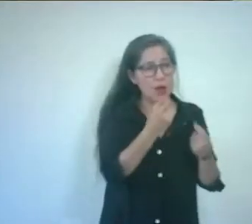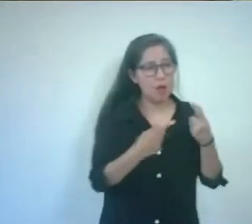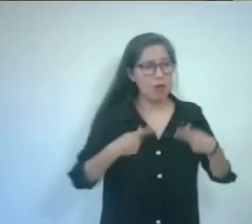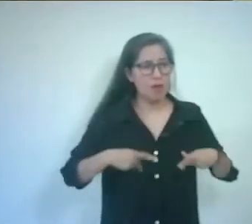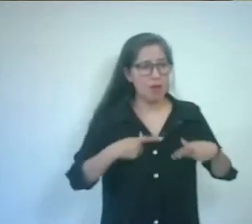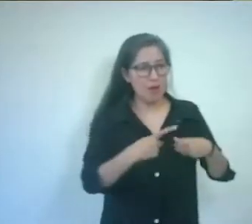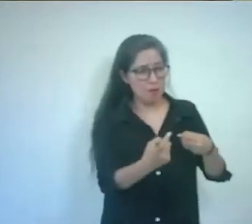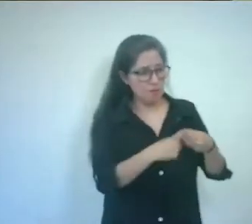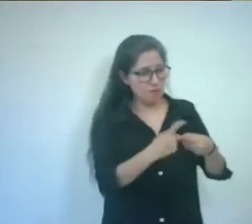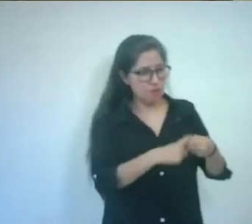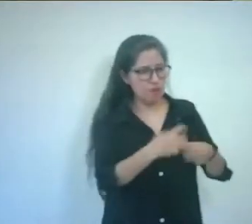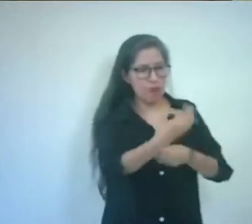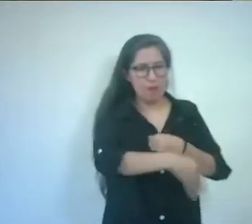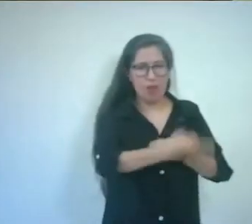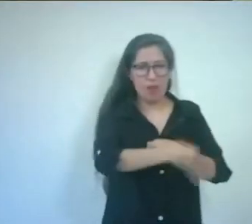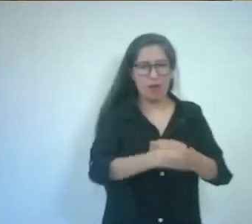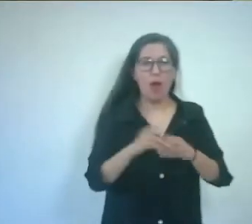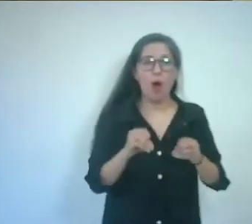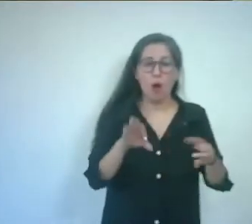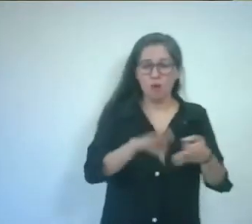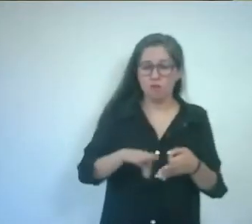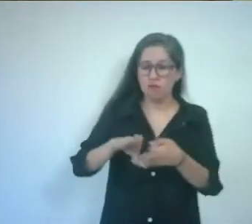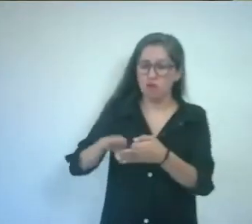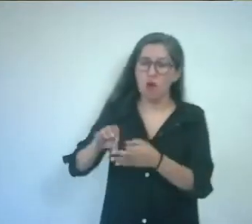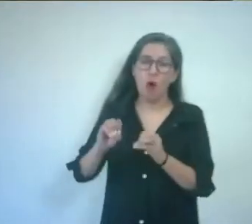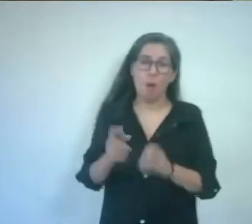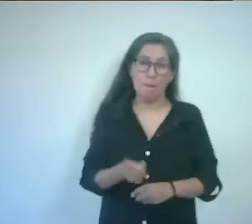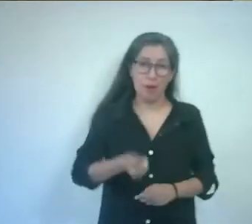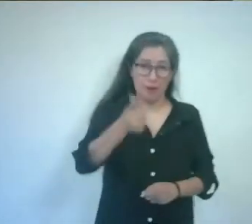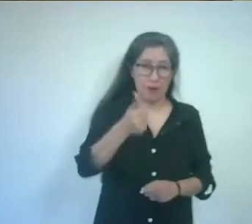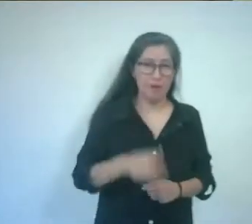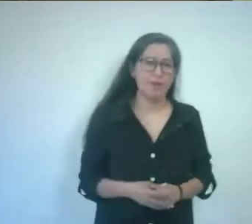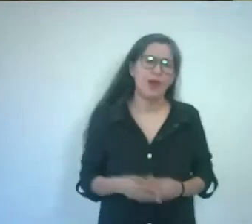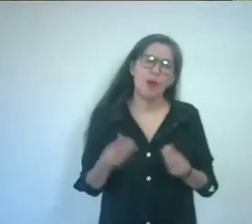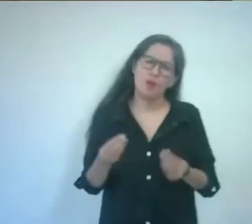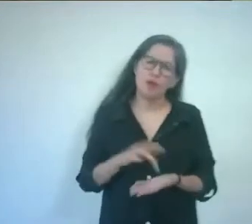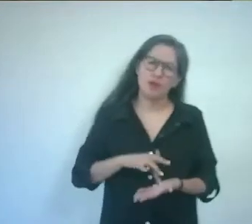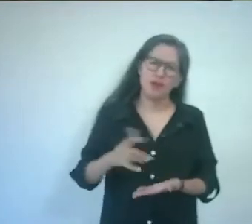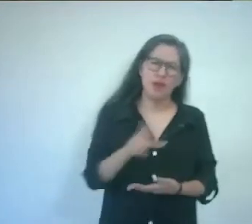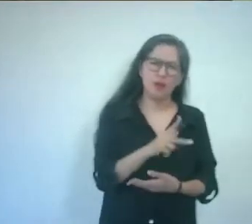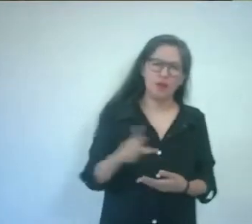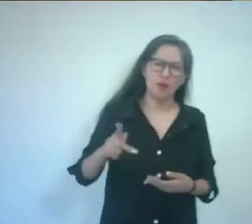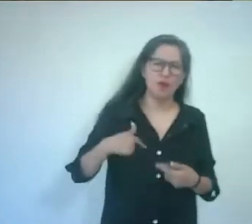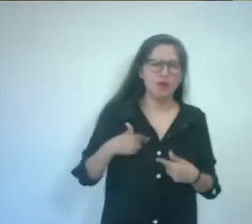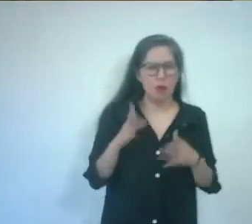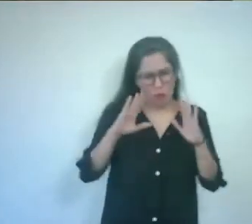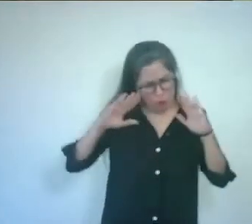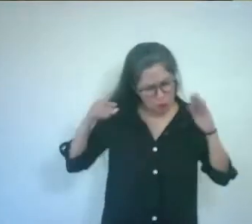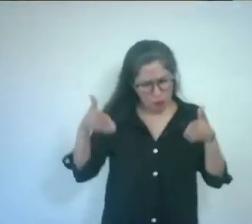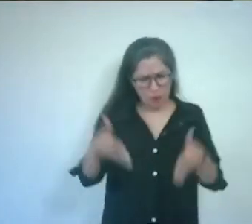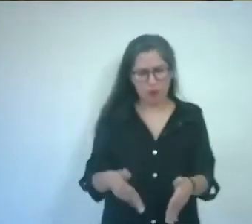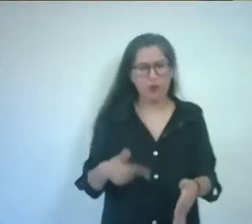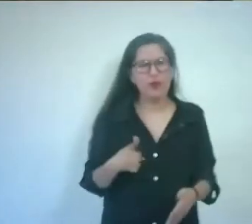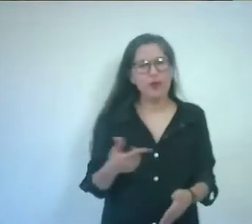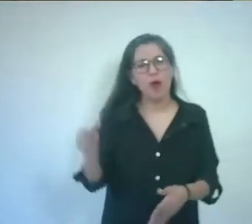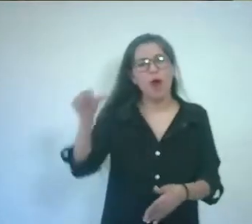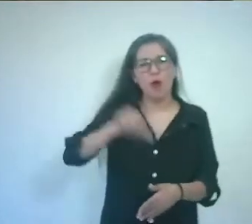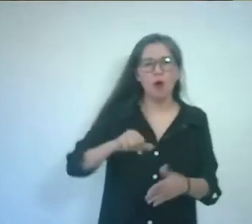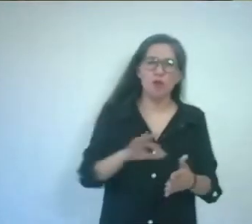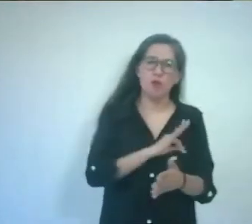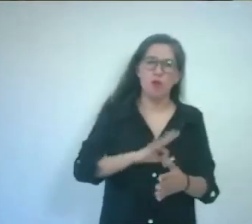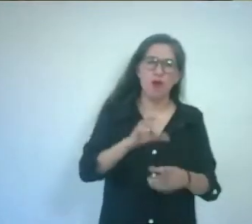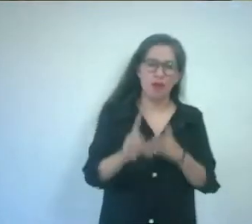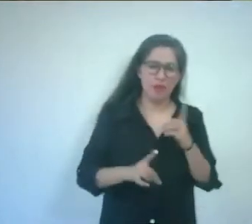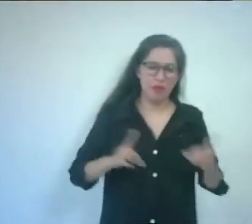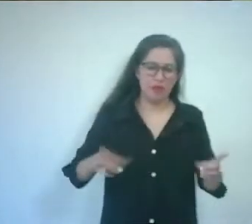manera subsecuente o por primera vez. Muchas gracias a todas, a todos por su entrega y dedicación que permite el día de hoy el